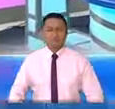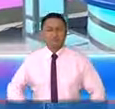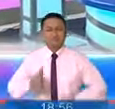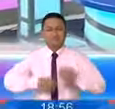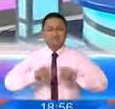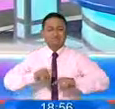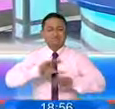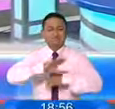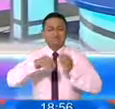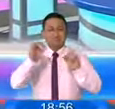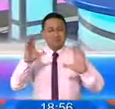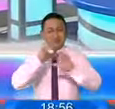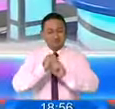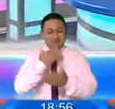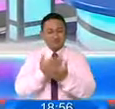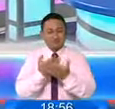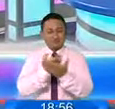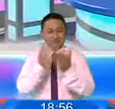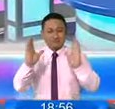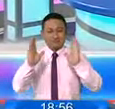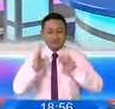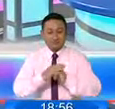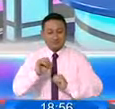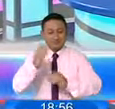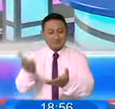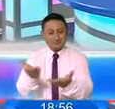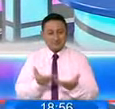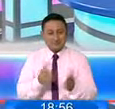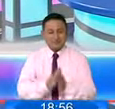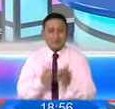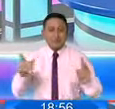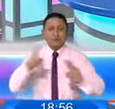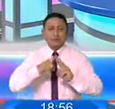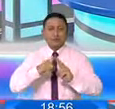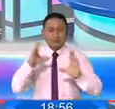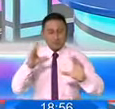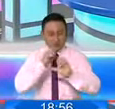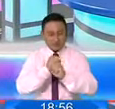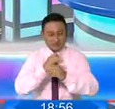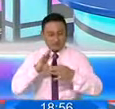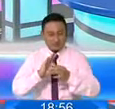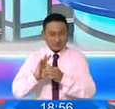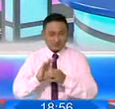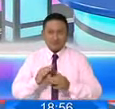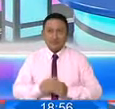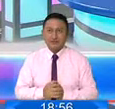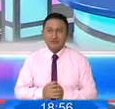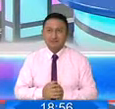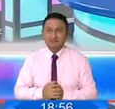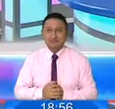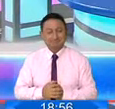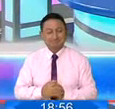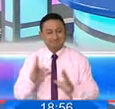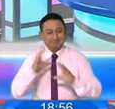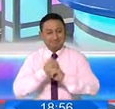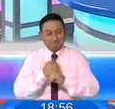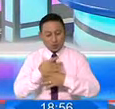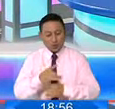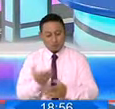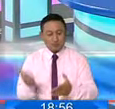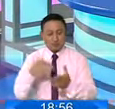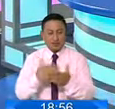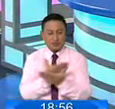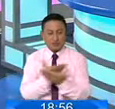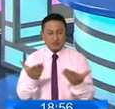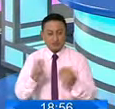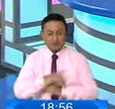Amigos televidentes, muy buenas noches, gracias por acompañarnos y bienvenidos al Comercio TV. Buenas noches, María Fernanda. Muy buenas noches, María Mercedes, es un gusto estar nuevamente con